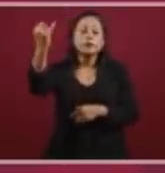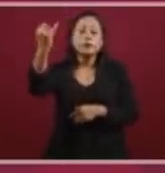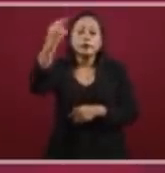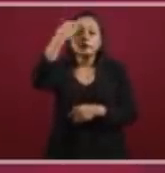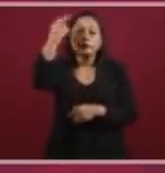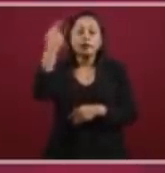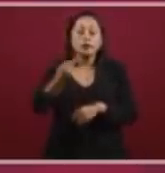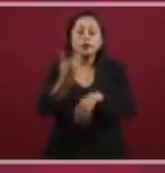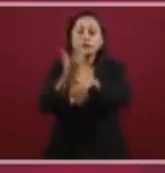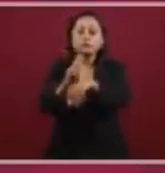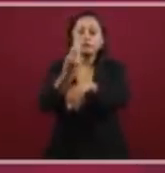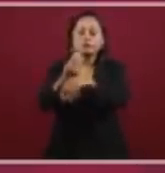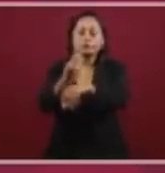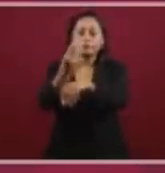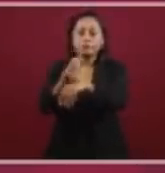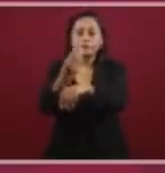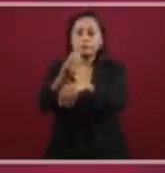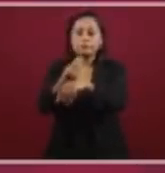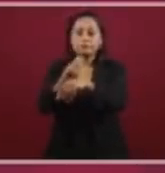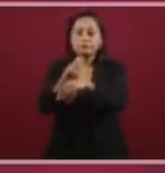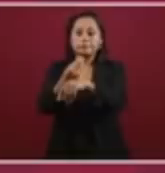y no se aplicaba